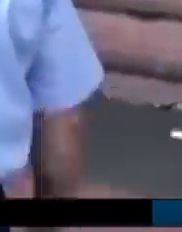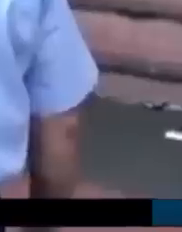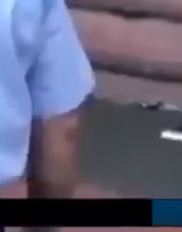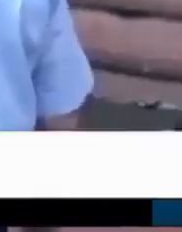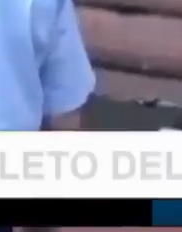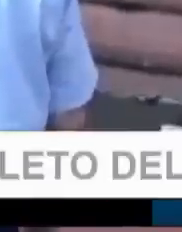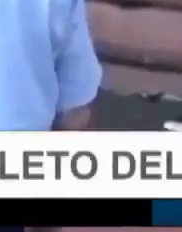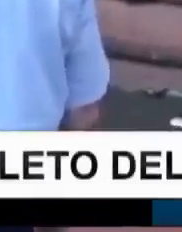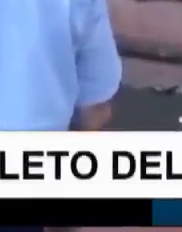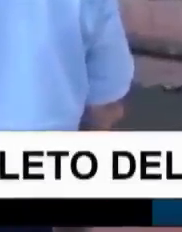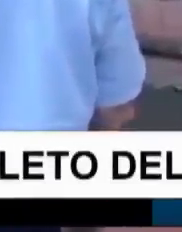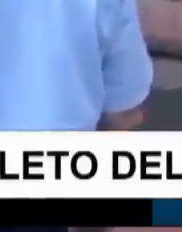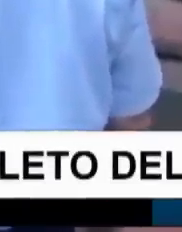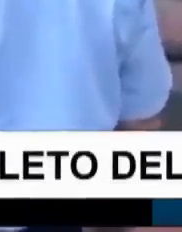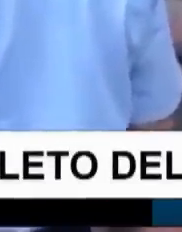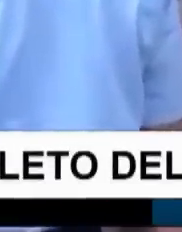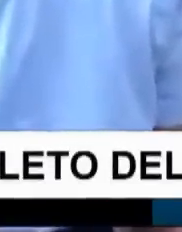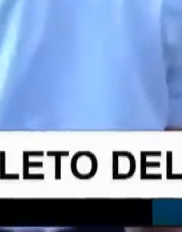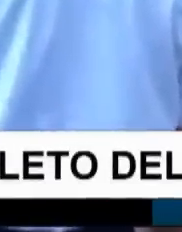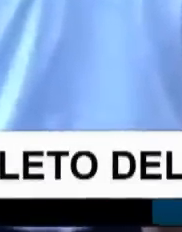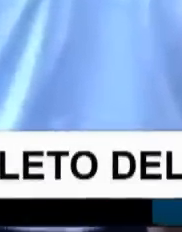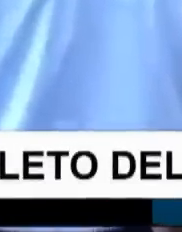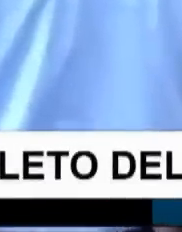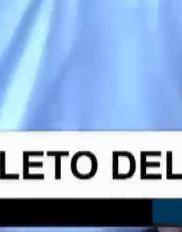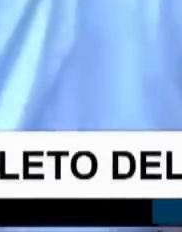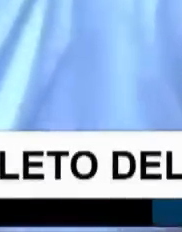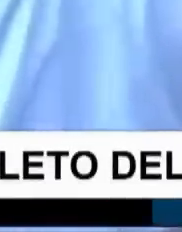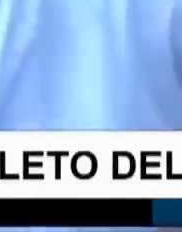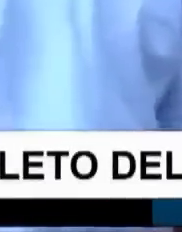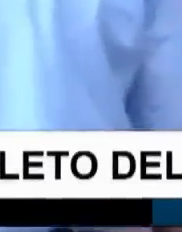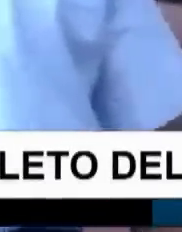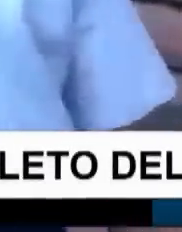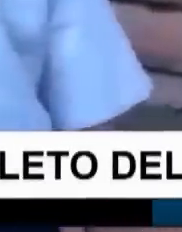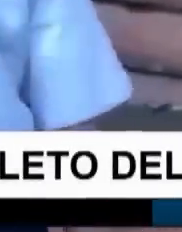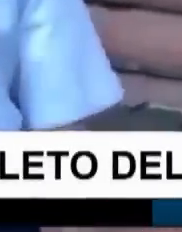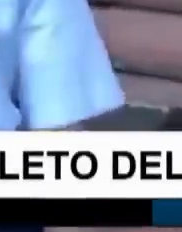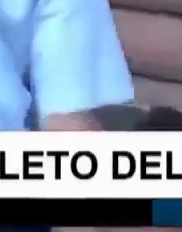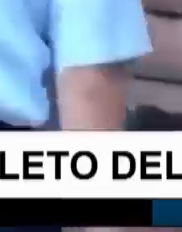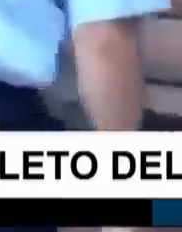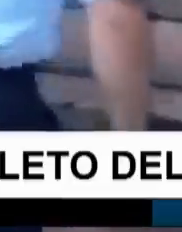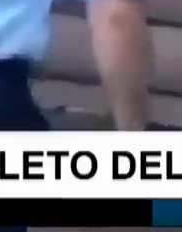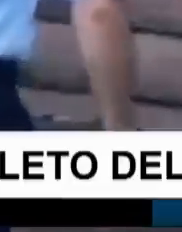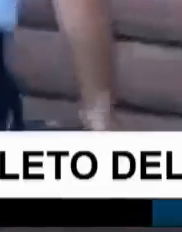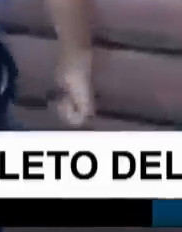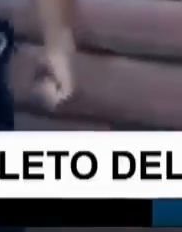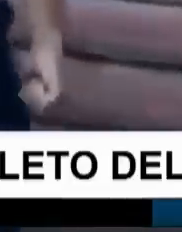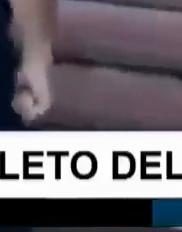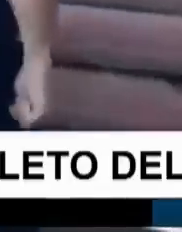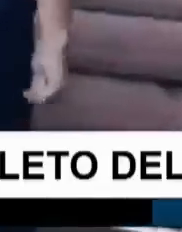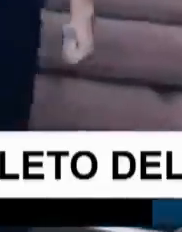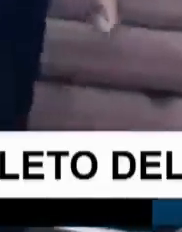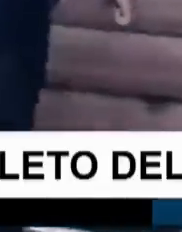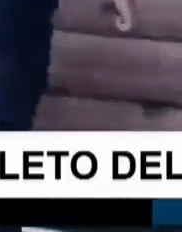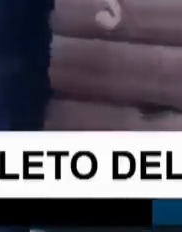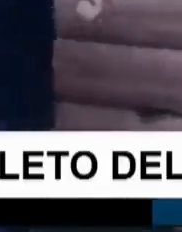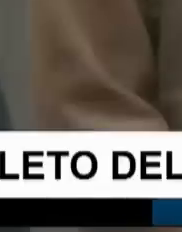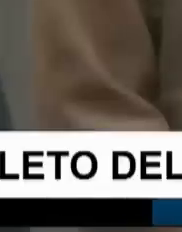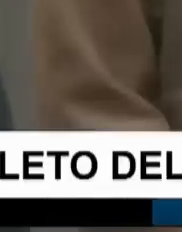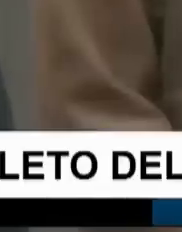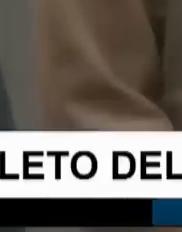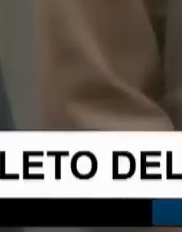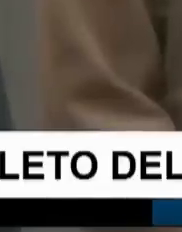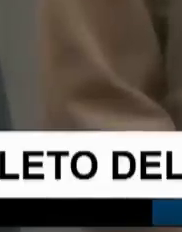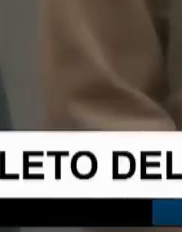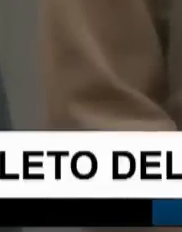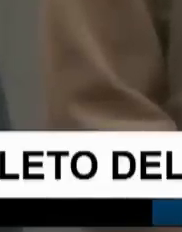la responsabilidad política, esto es evidente, y hay además un establecimiento constitucional respecto de esto, y por eso es que hay que